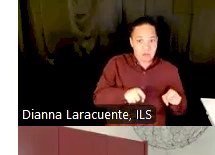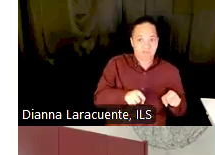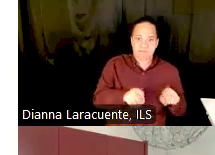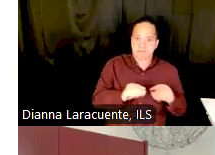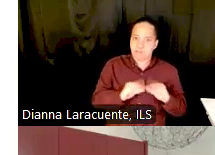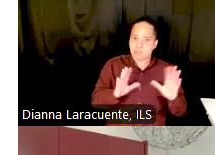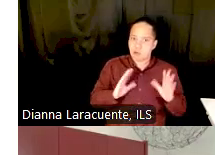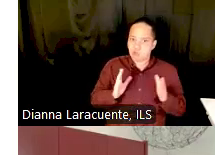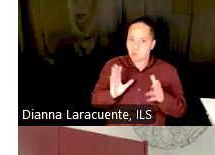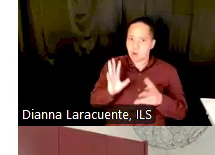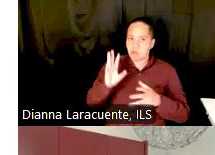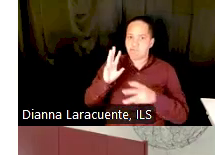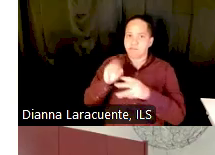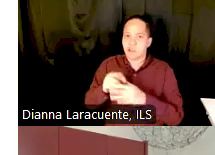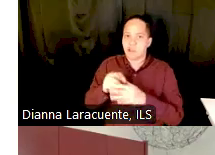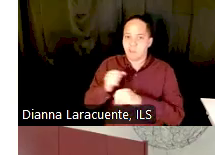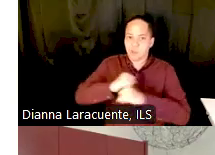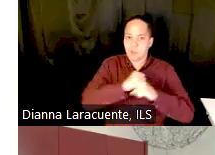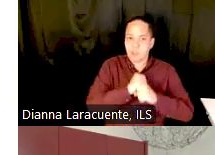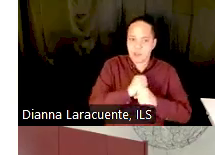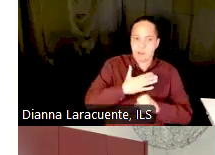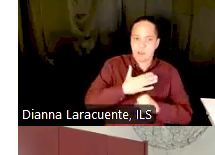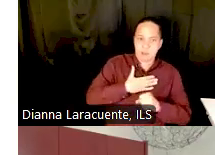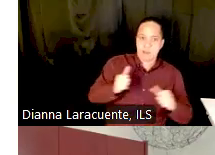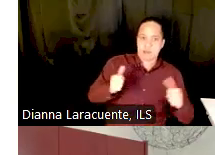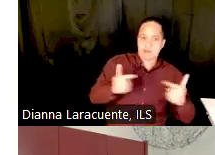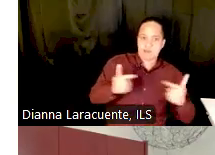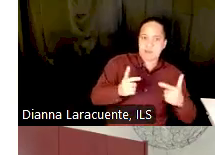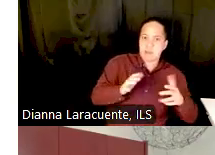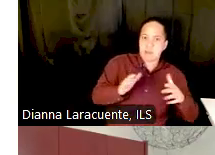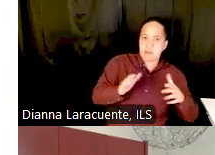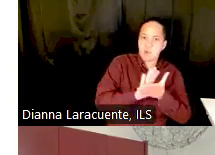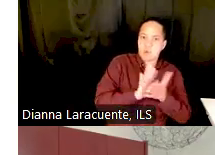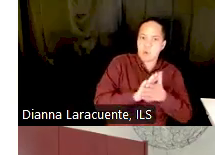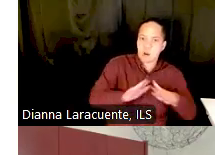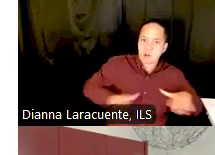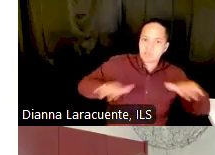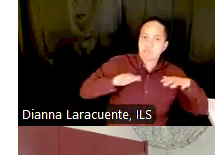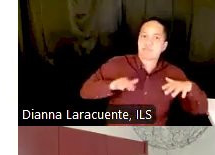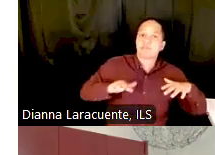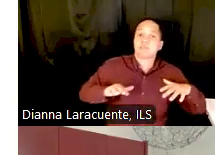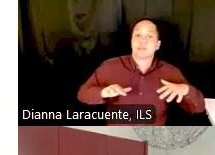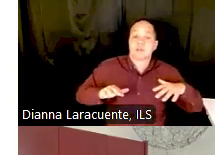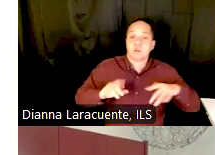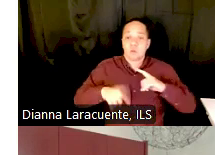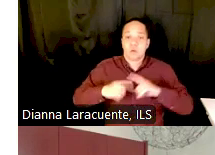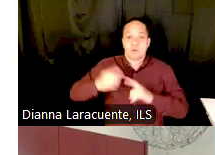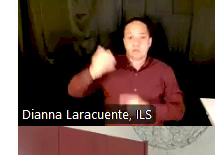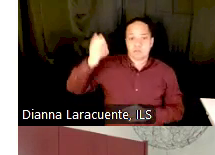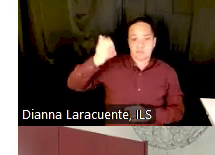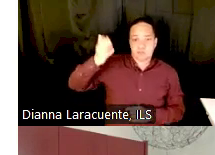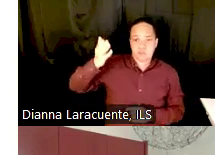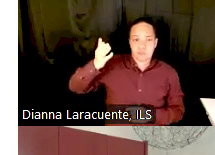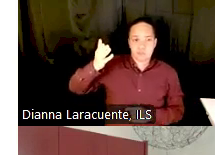a intervenir para protegerme a mí, proteger a mí y proteger al resto de la escuela. Cuando uno va a conferencias de cuál debe